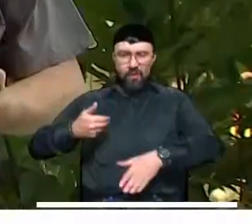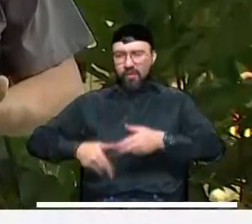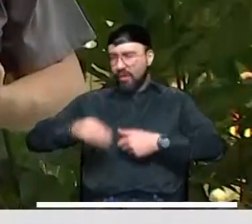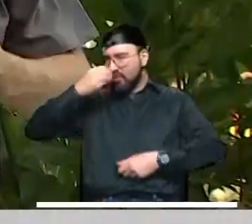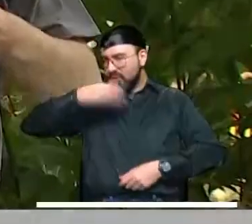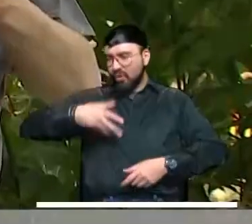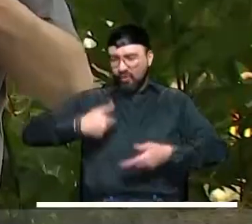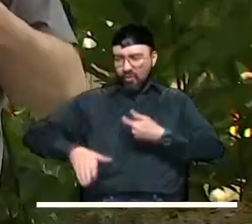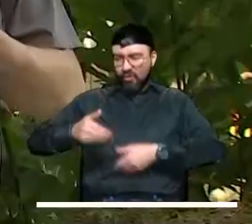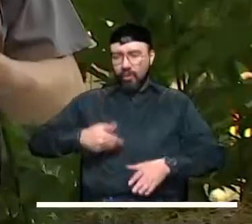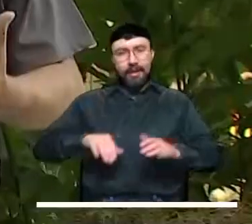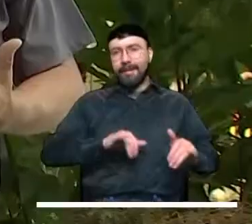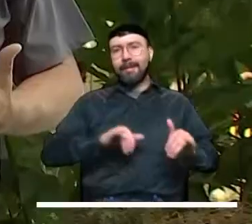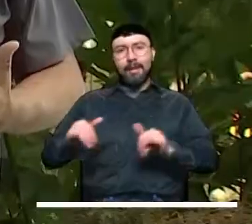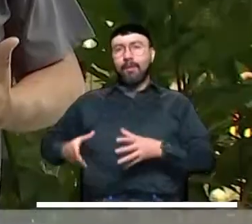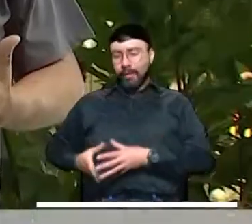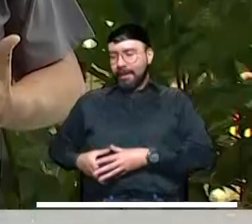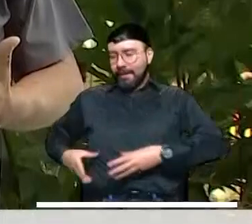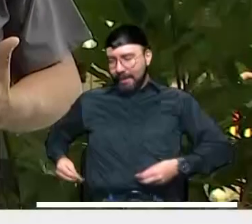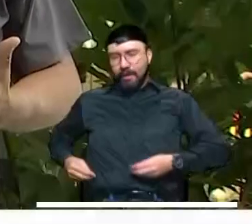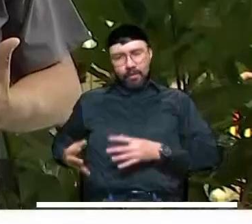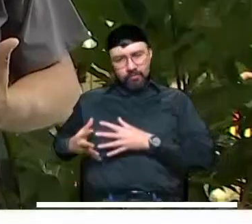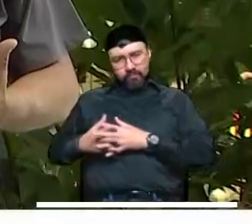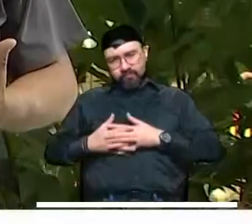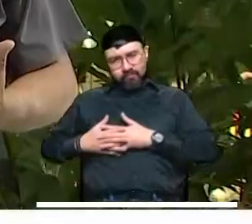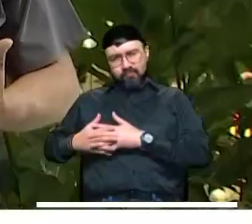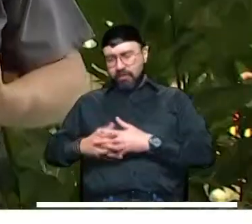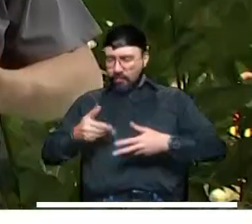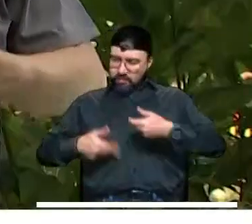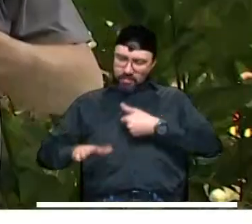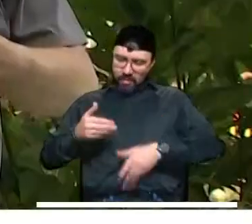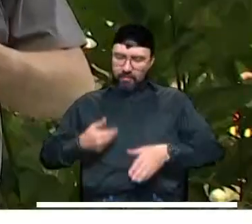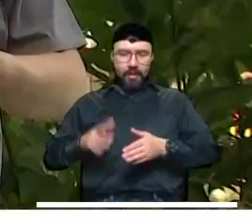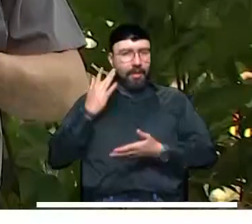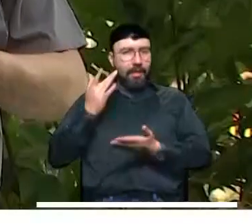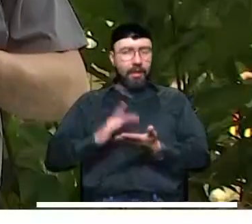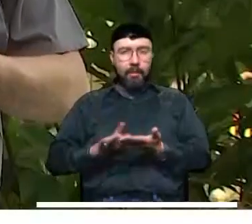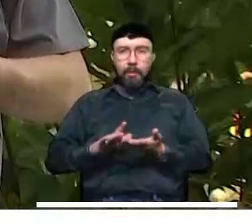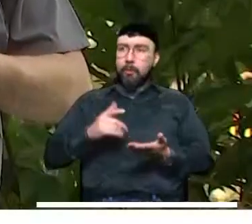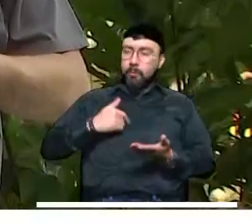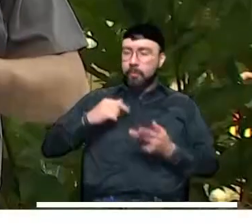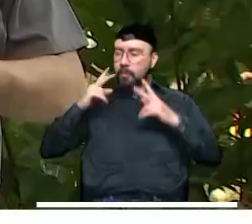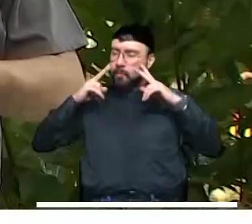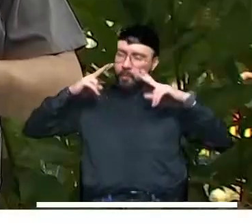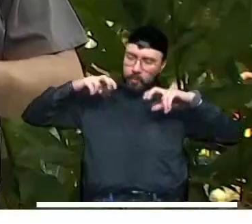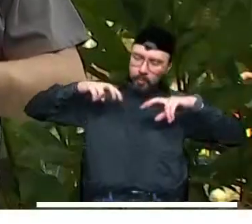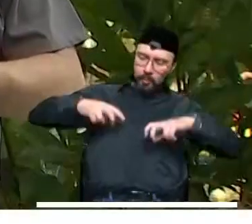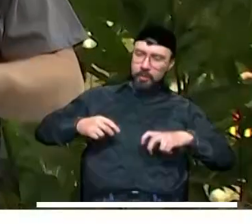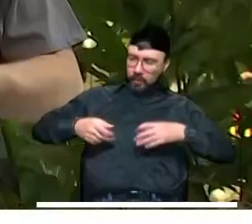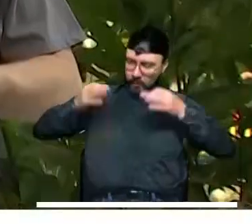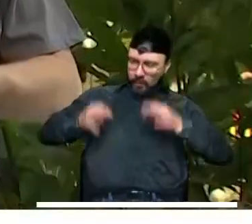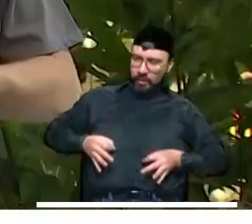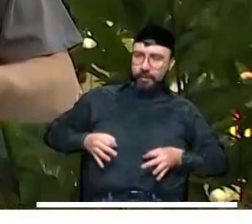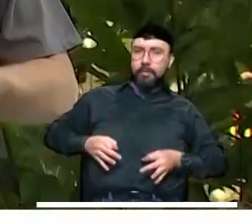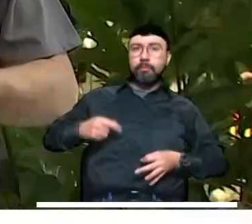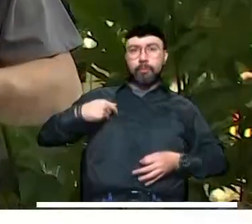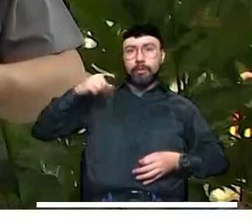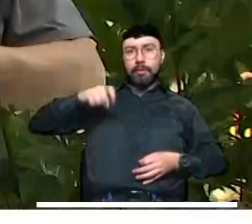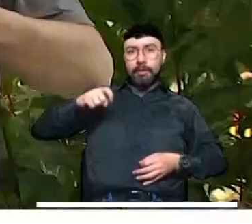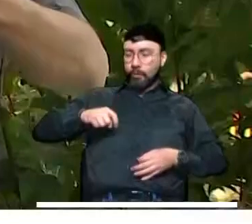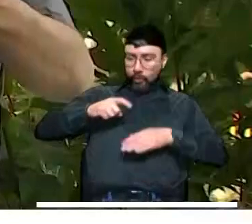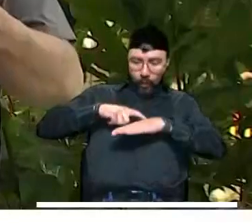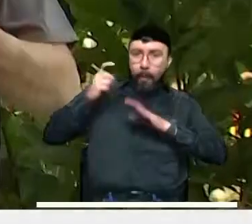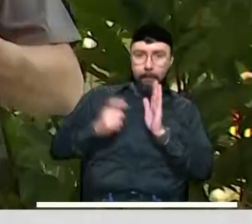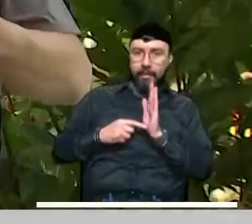hígado también, y esto está integrado. Entonces, yo para poder hacer un diagnóstico realmente de un paciente, yo tengo que enfocarlo